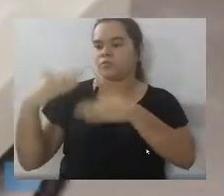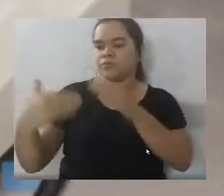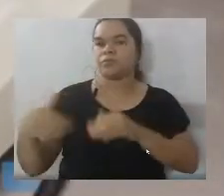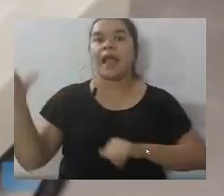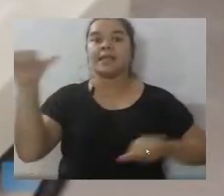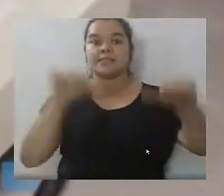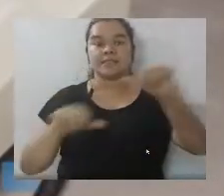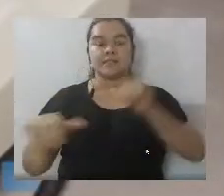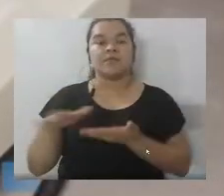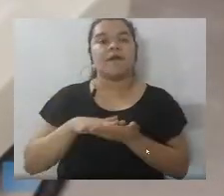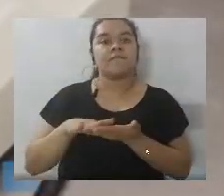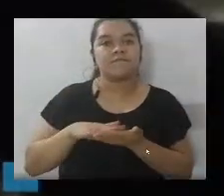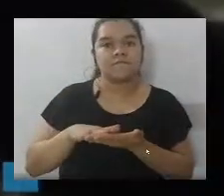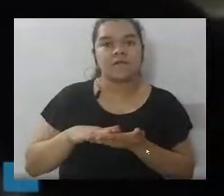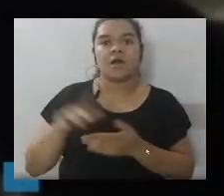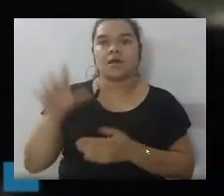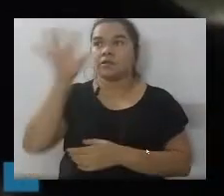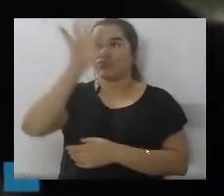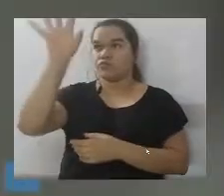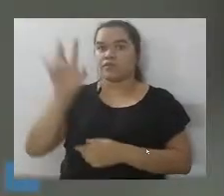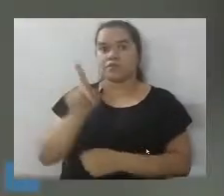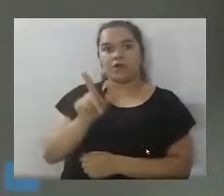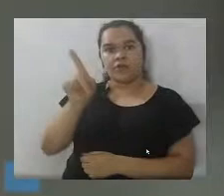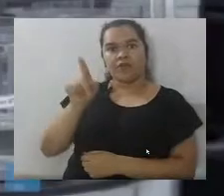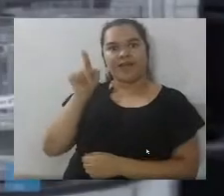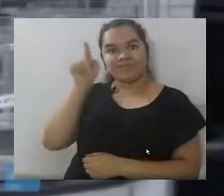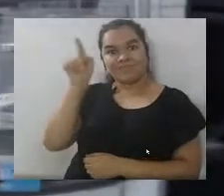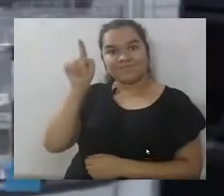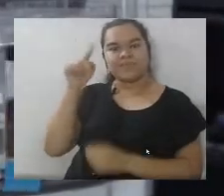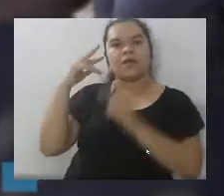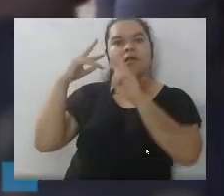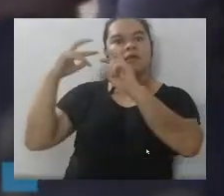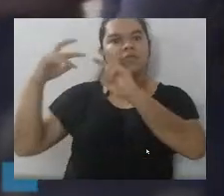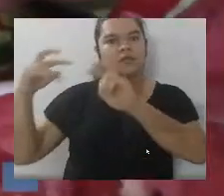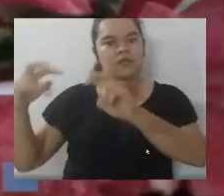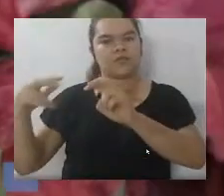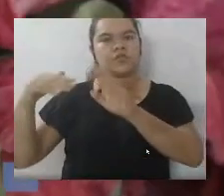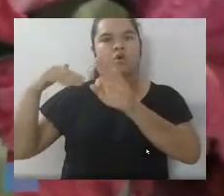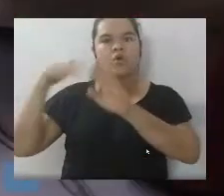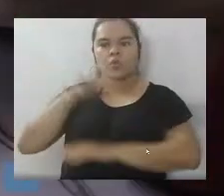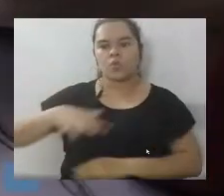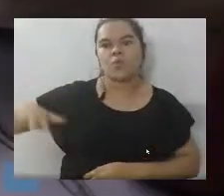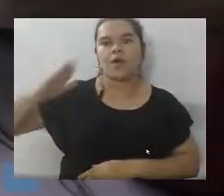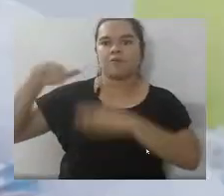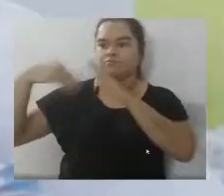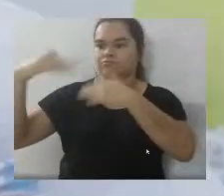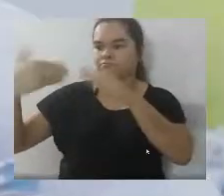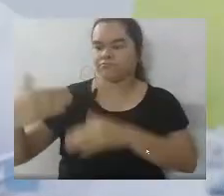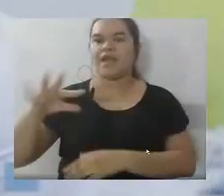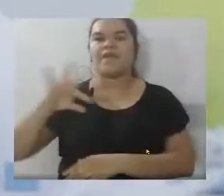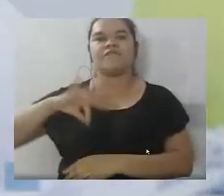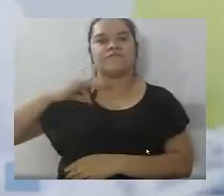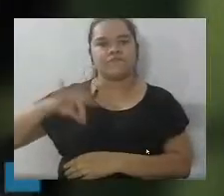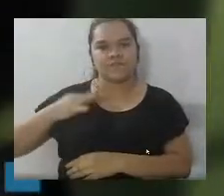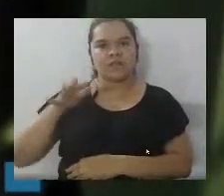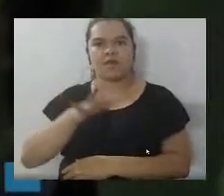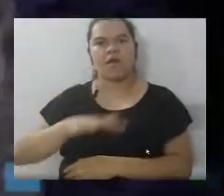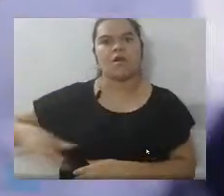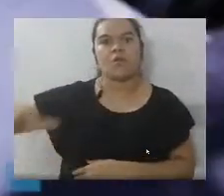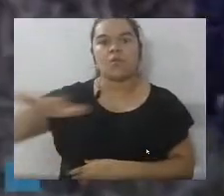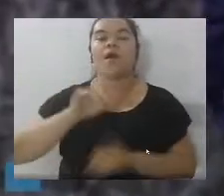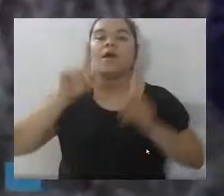argentino, investigaciones para el desarrollo territorial y del hábitat humano y el Centro de Ecología Aplicada del Litoral.